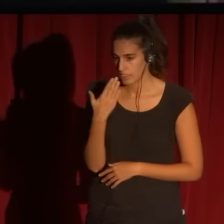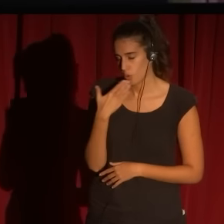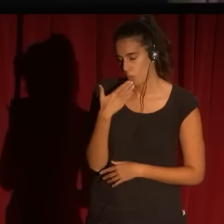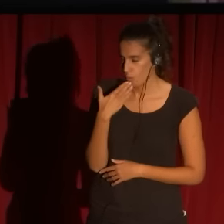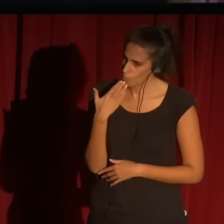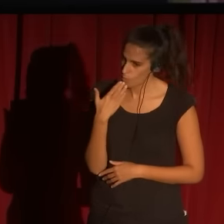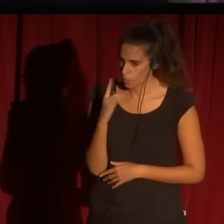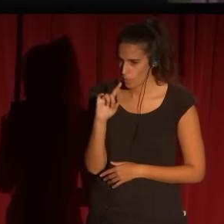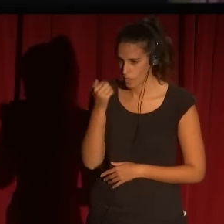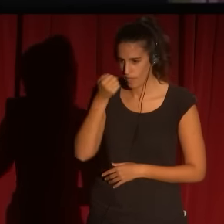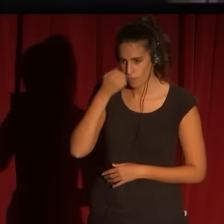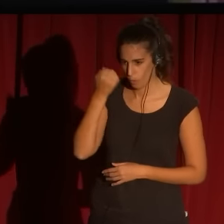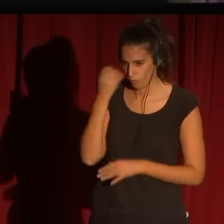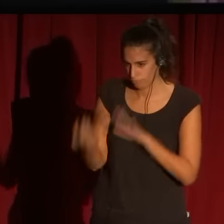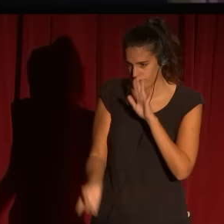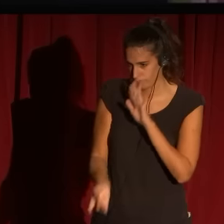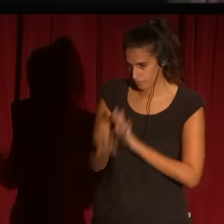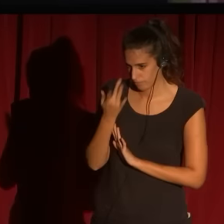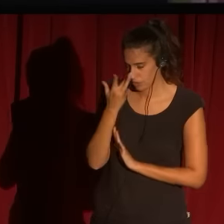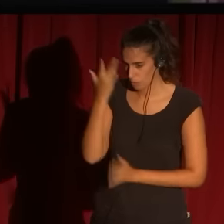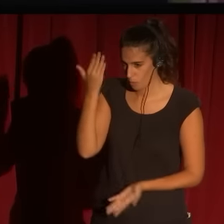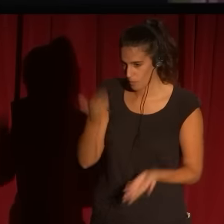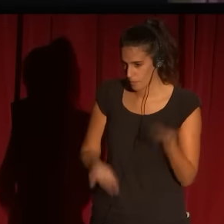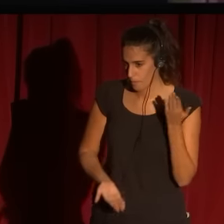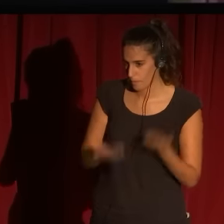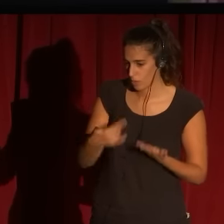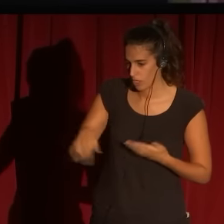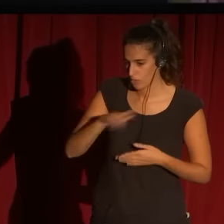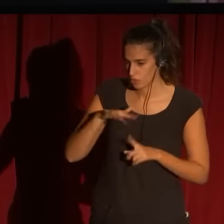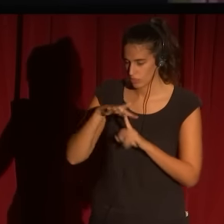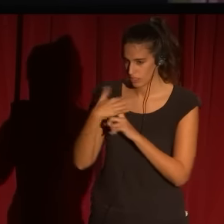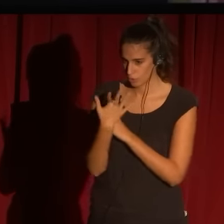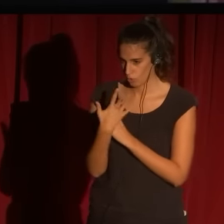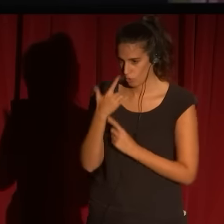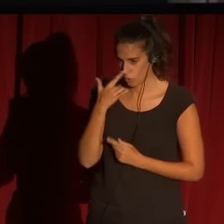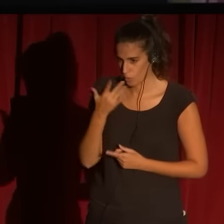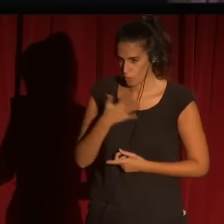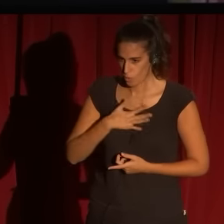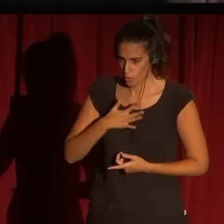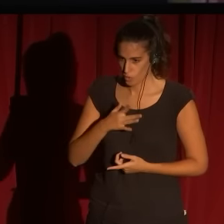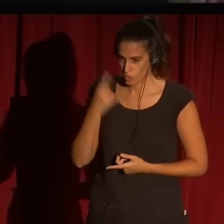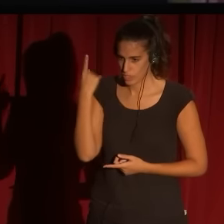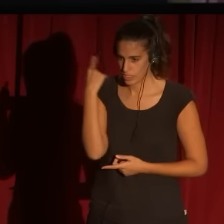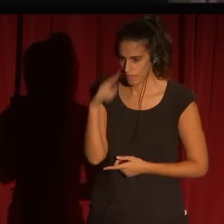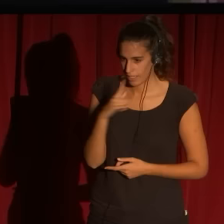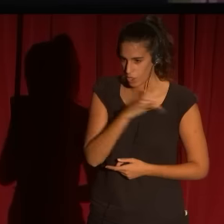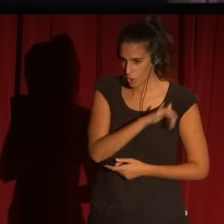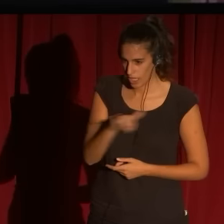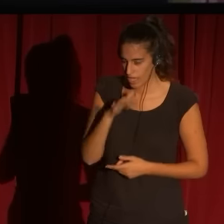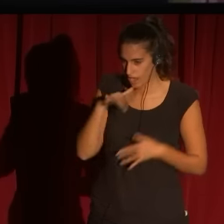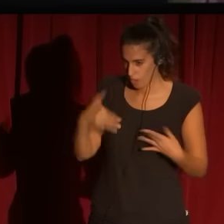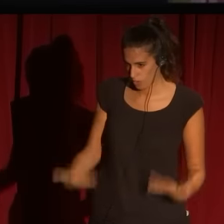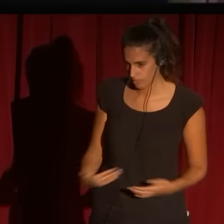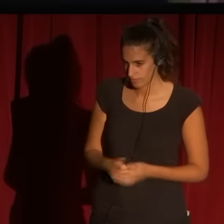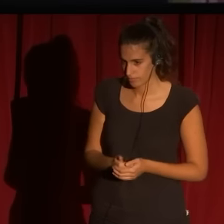pequeño primer bodegón incipiente es un valorar lo que tenemos en nuestro entorno es un valorar lo que existe Aquí y ahora